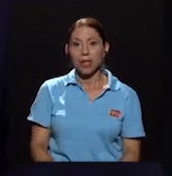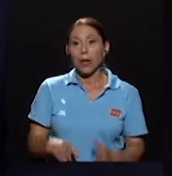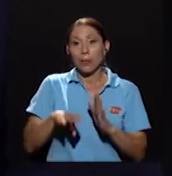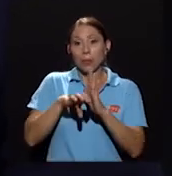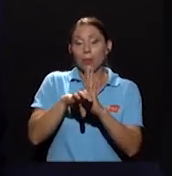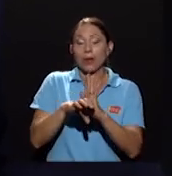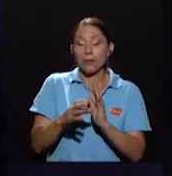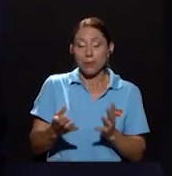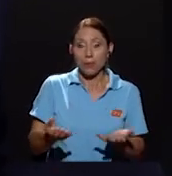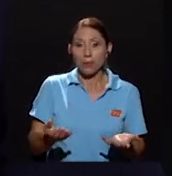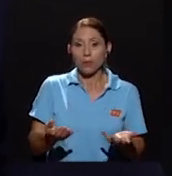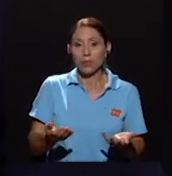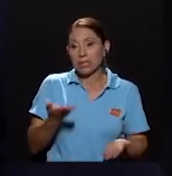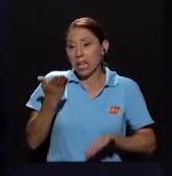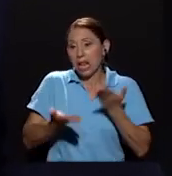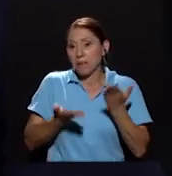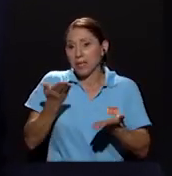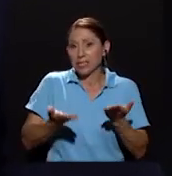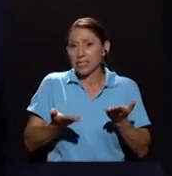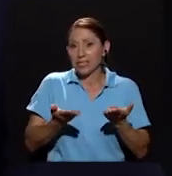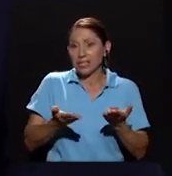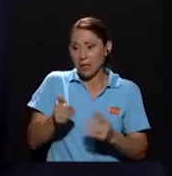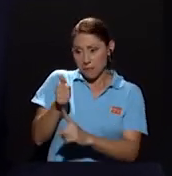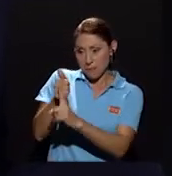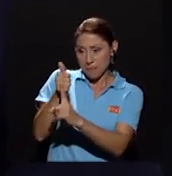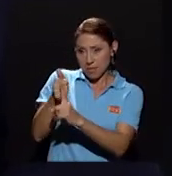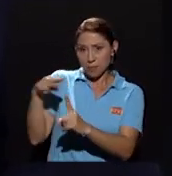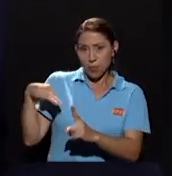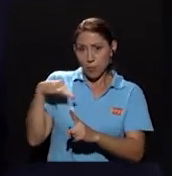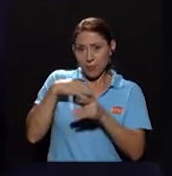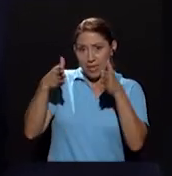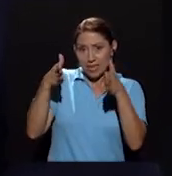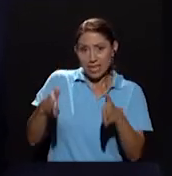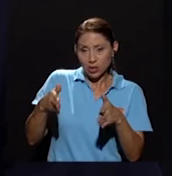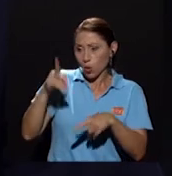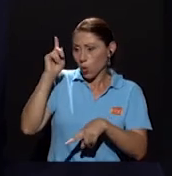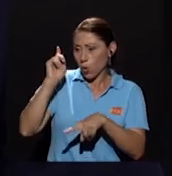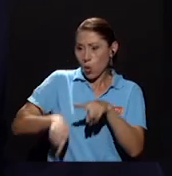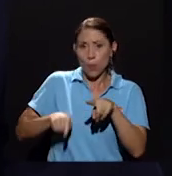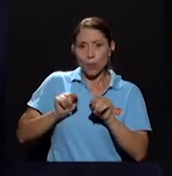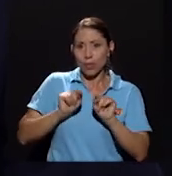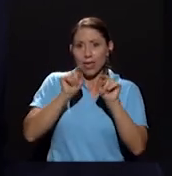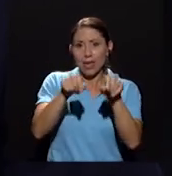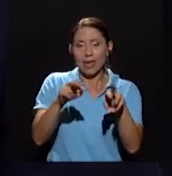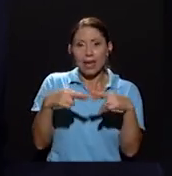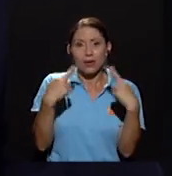fue ministra directamente el jerarca de la cartera del que asistió